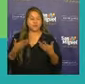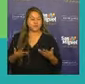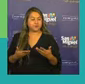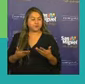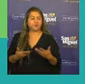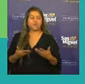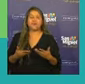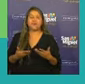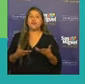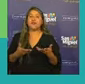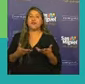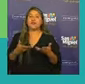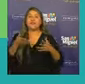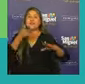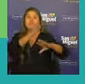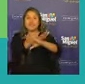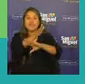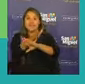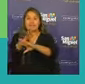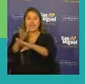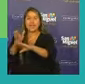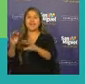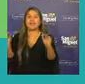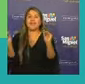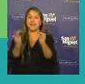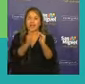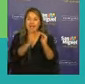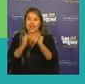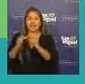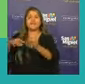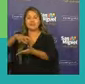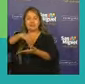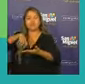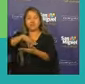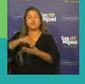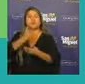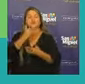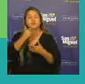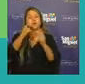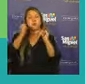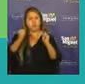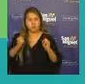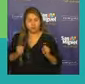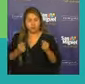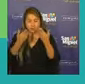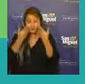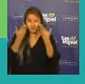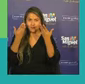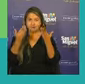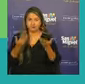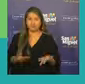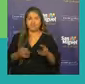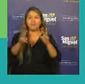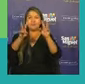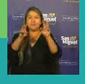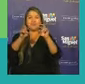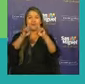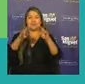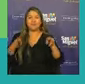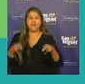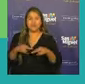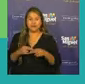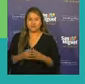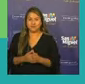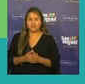llegar a las casas, que el 100% de las casas de nuestra comuna también pueda ser beneficiaria del reciclaje.